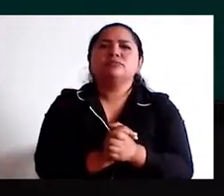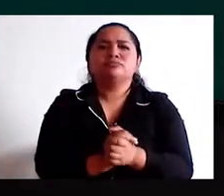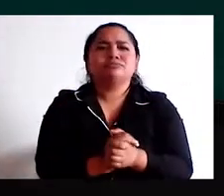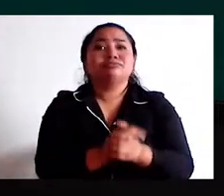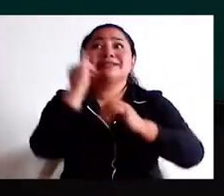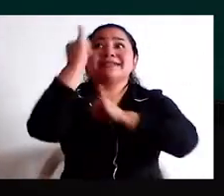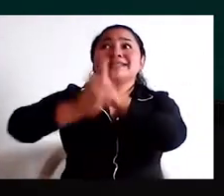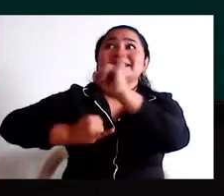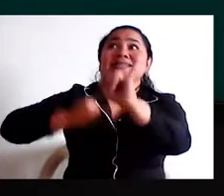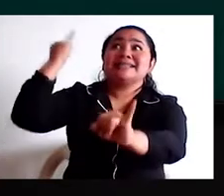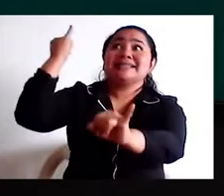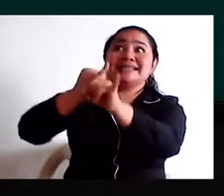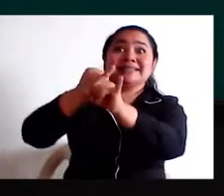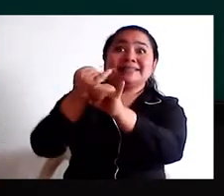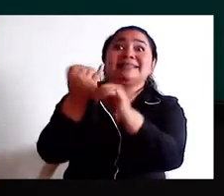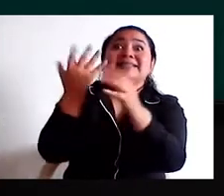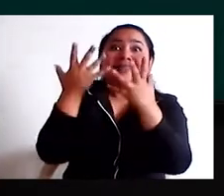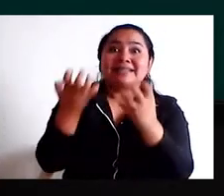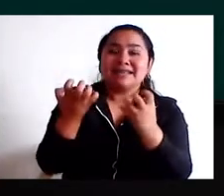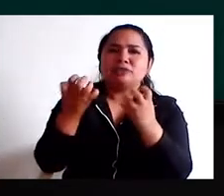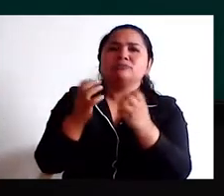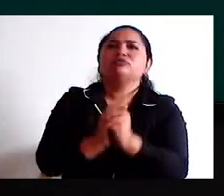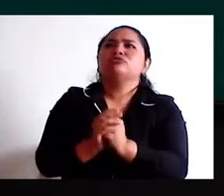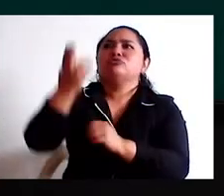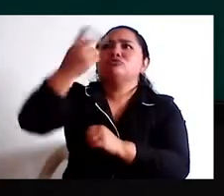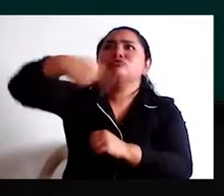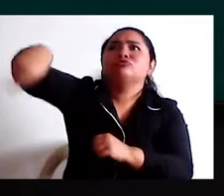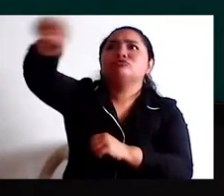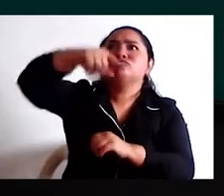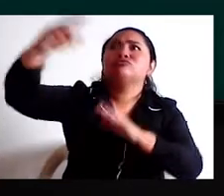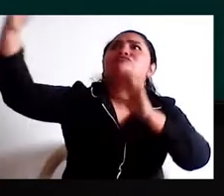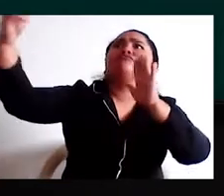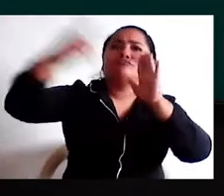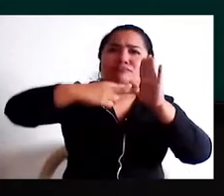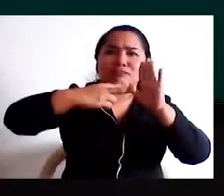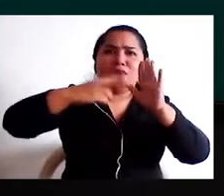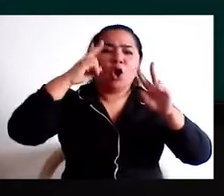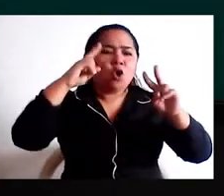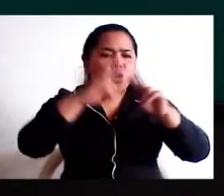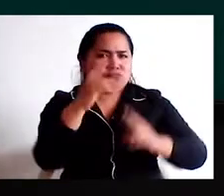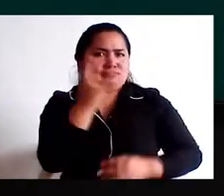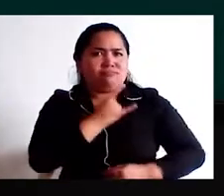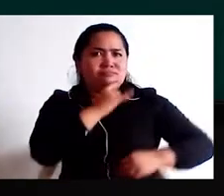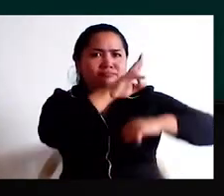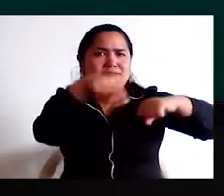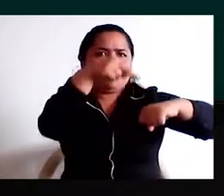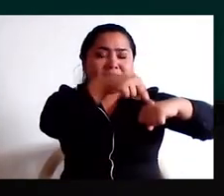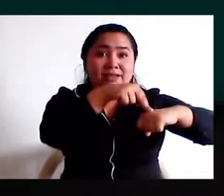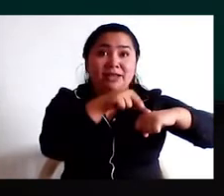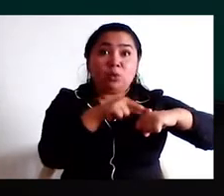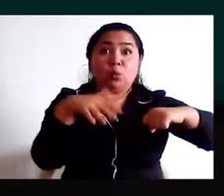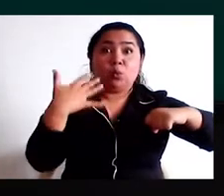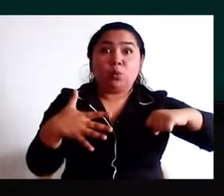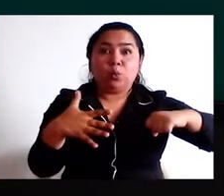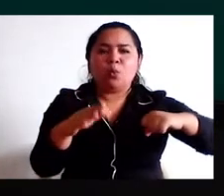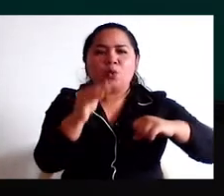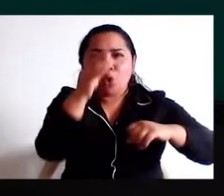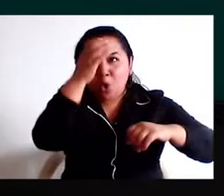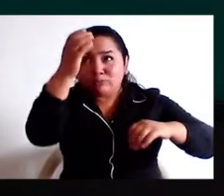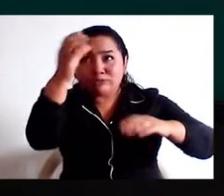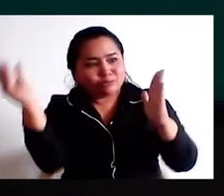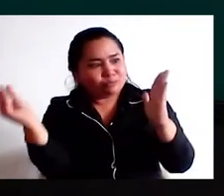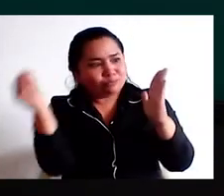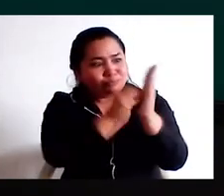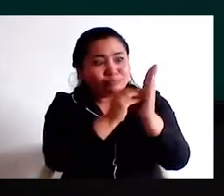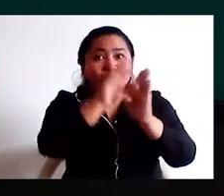dimensión se denomina internacionalización queremos incrementar la visibilidad de la universidad de nariño en el mundo se incluirá el